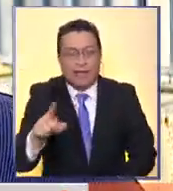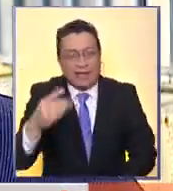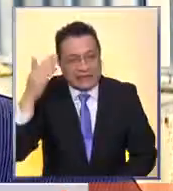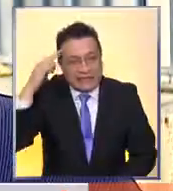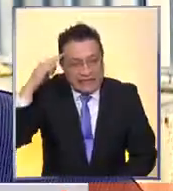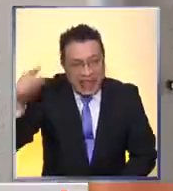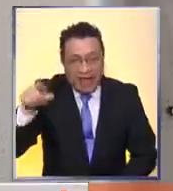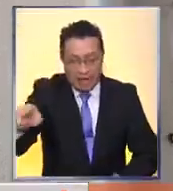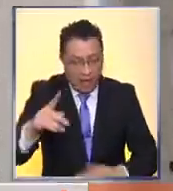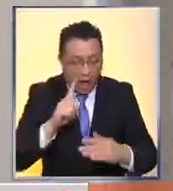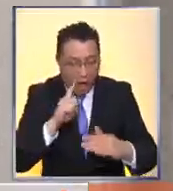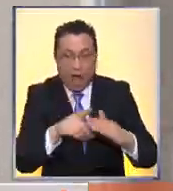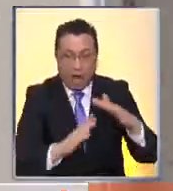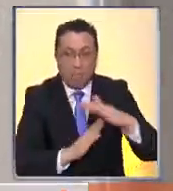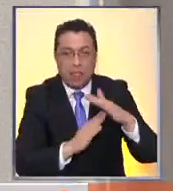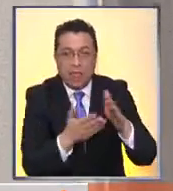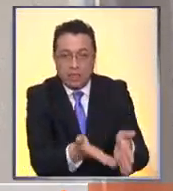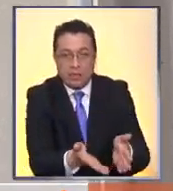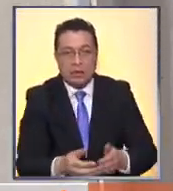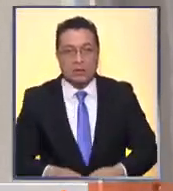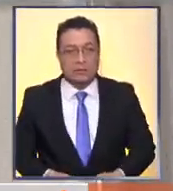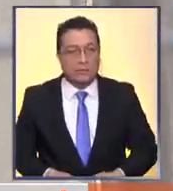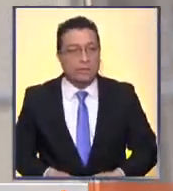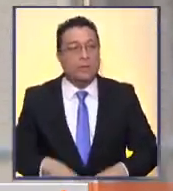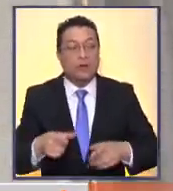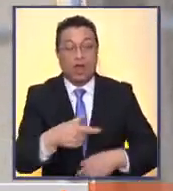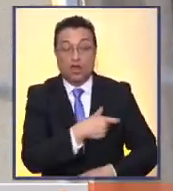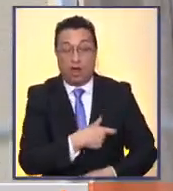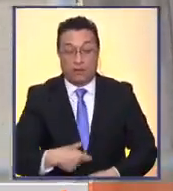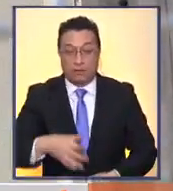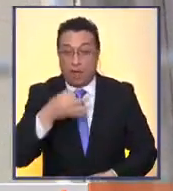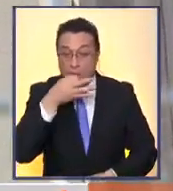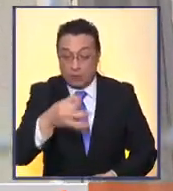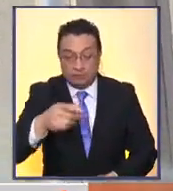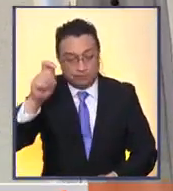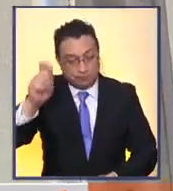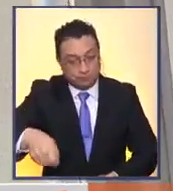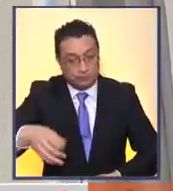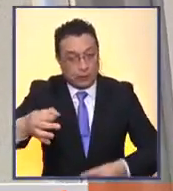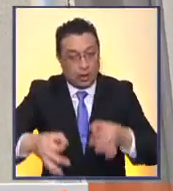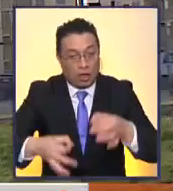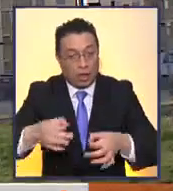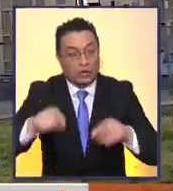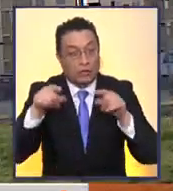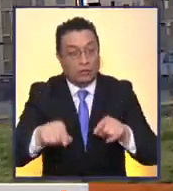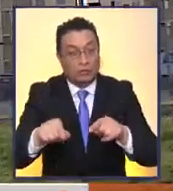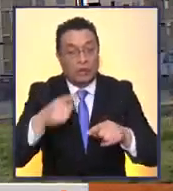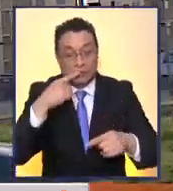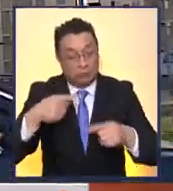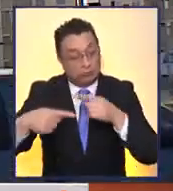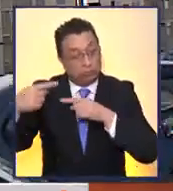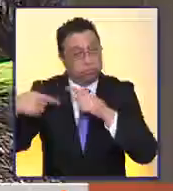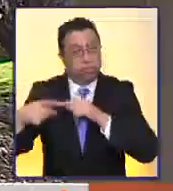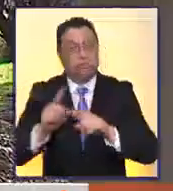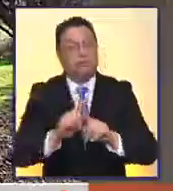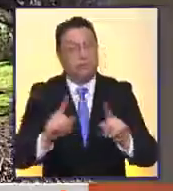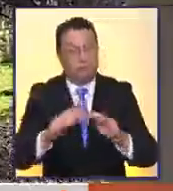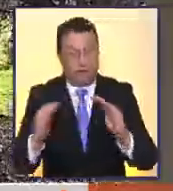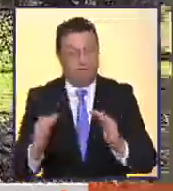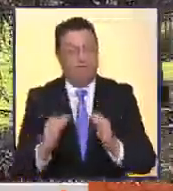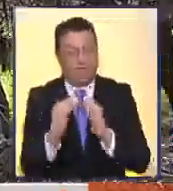recurso pendiente. Desde el gobierno informaron que pese al fallo de la Corte, este no es retroactivo, por lo que las viviendas